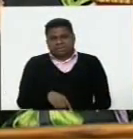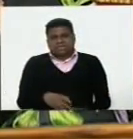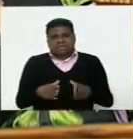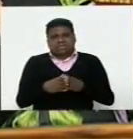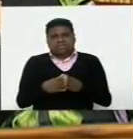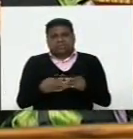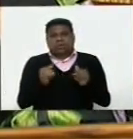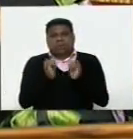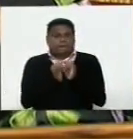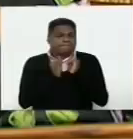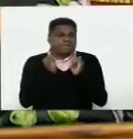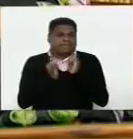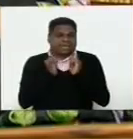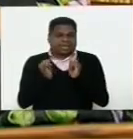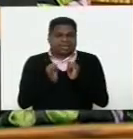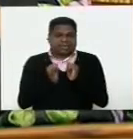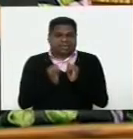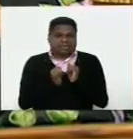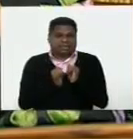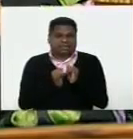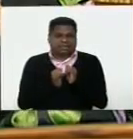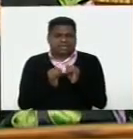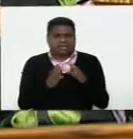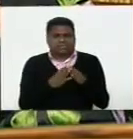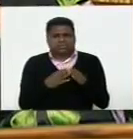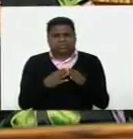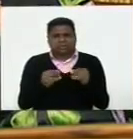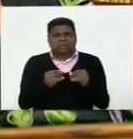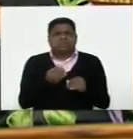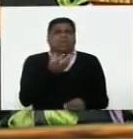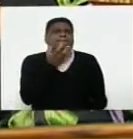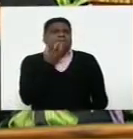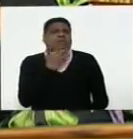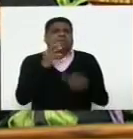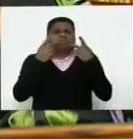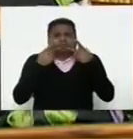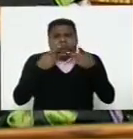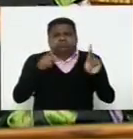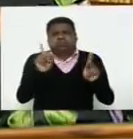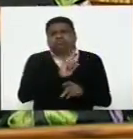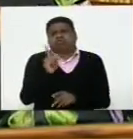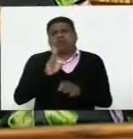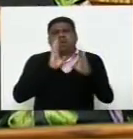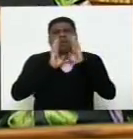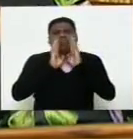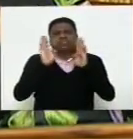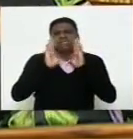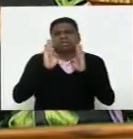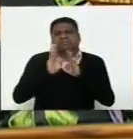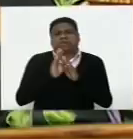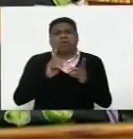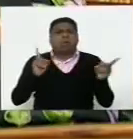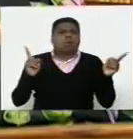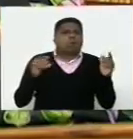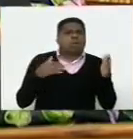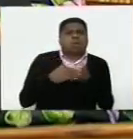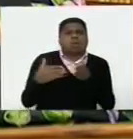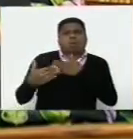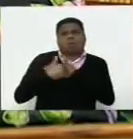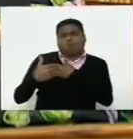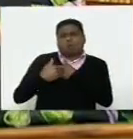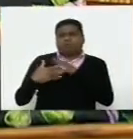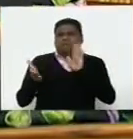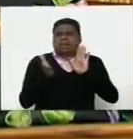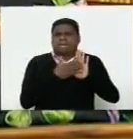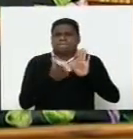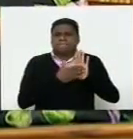y los recién nacidos en los casos en los que difundan material contrario a los derechos y principios